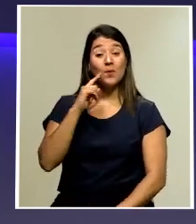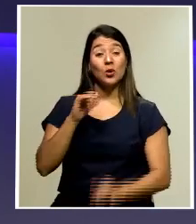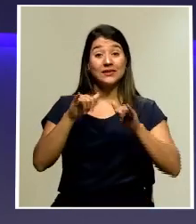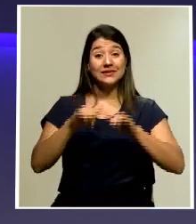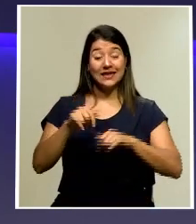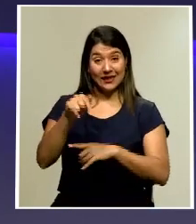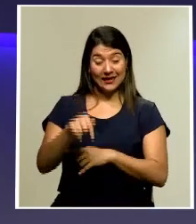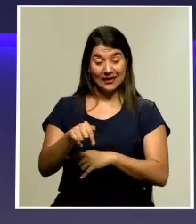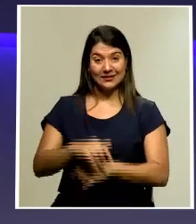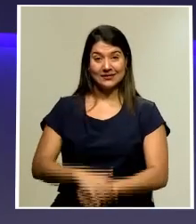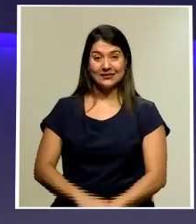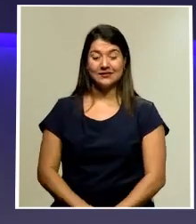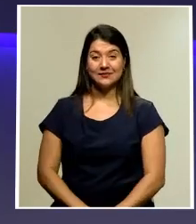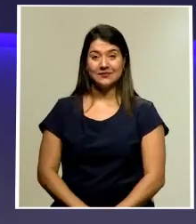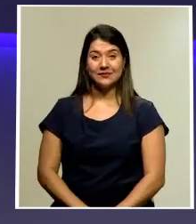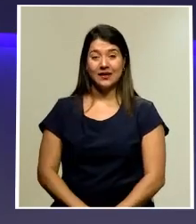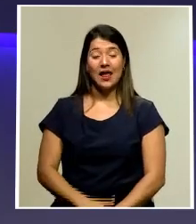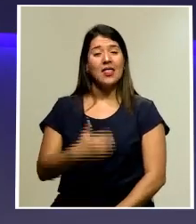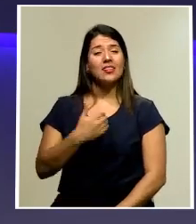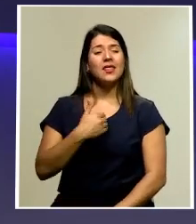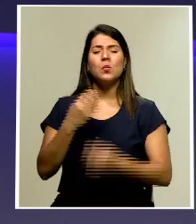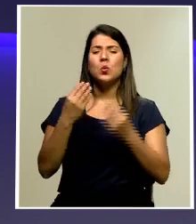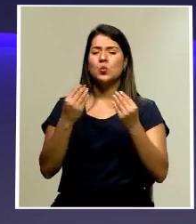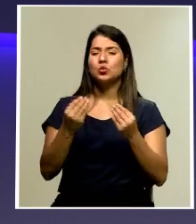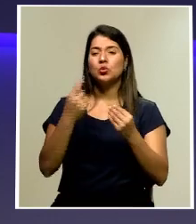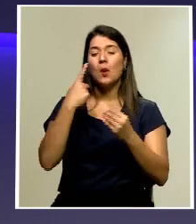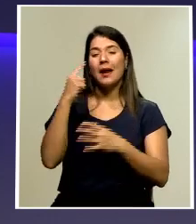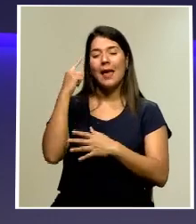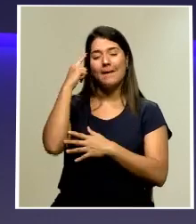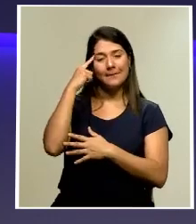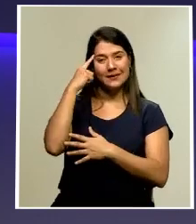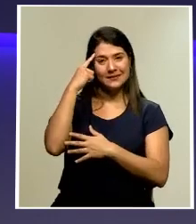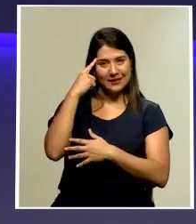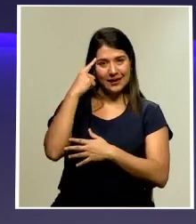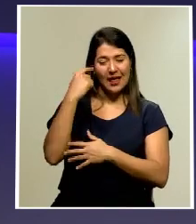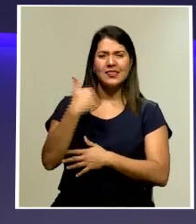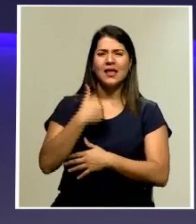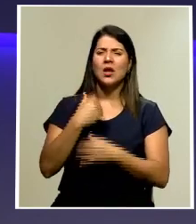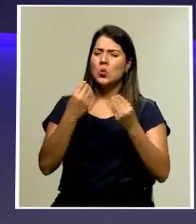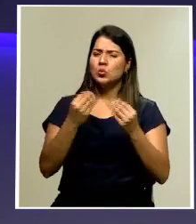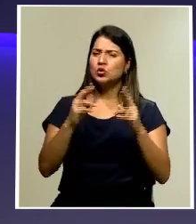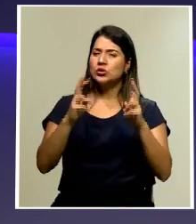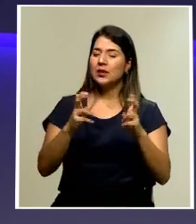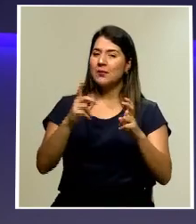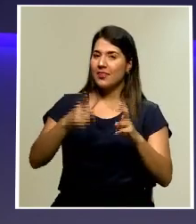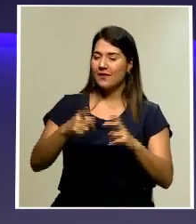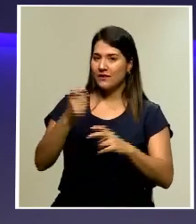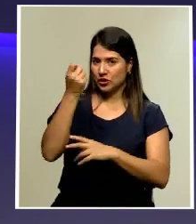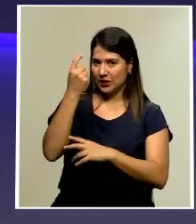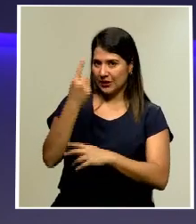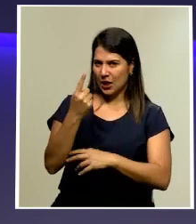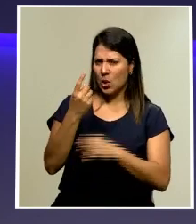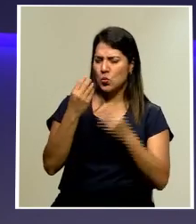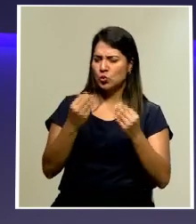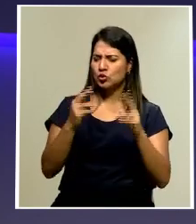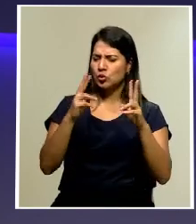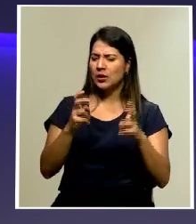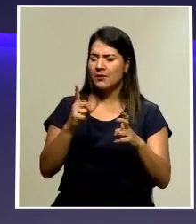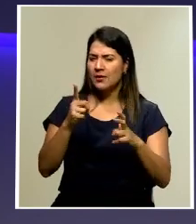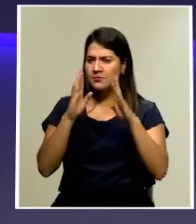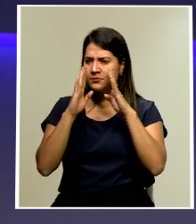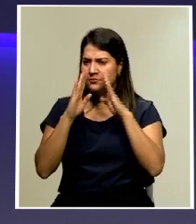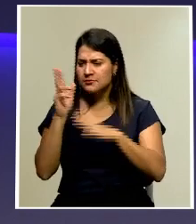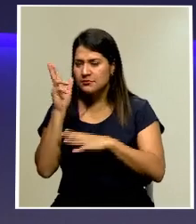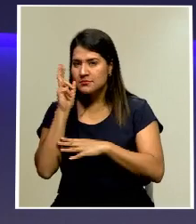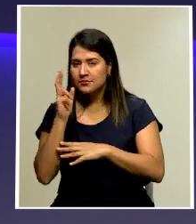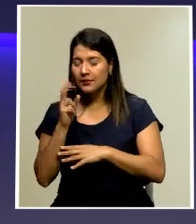ahí. Tenemos mucho que pensar durante estos meses, tenemos mucho que entender, mucho que escuchar, mucho